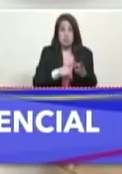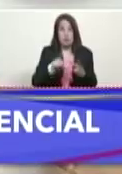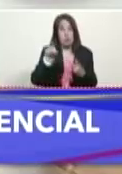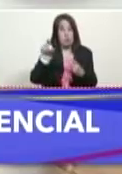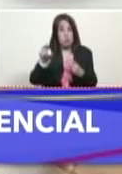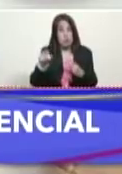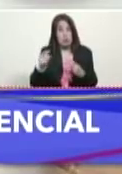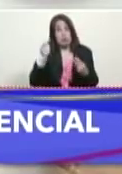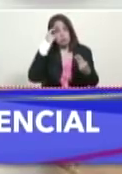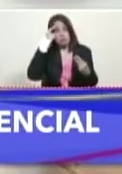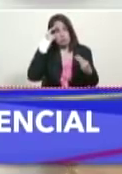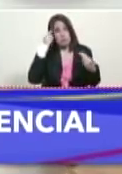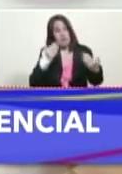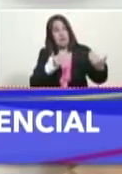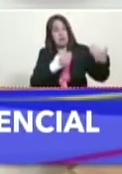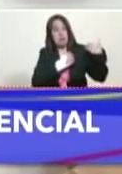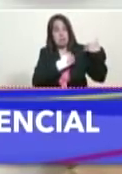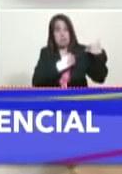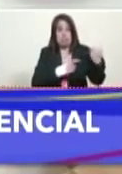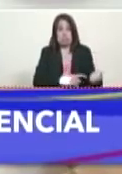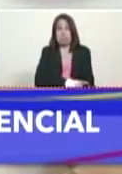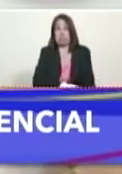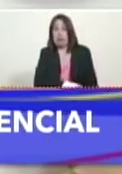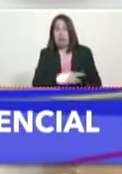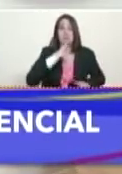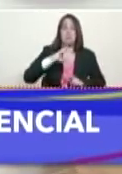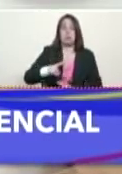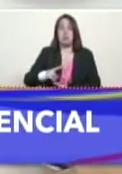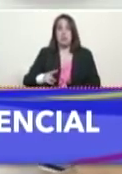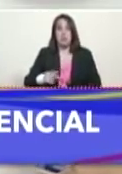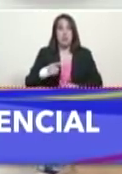usted va a responder de manera intemperante, pero